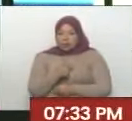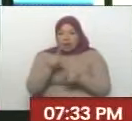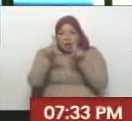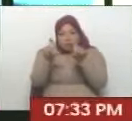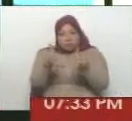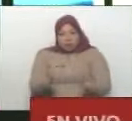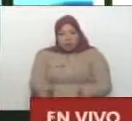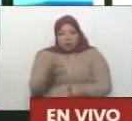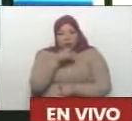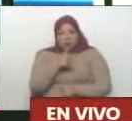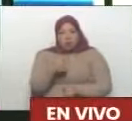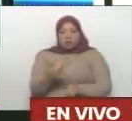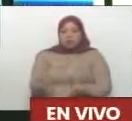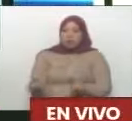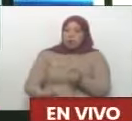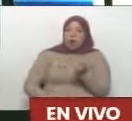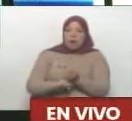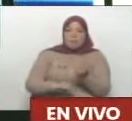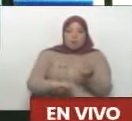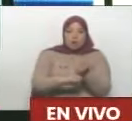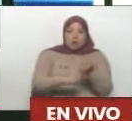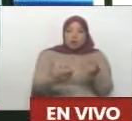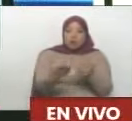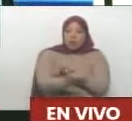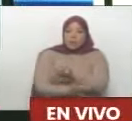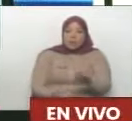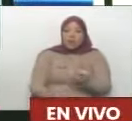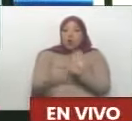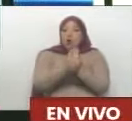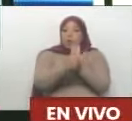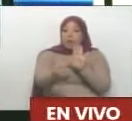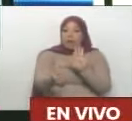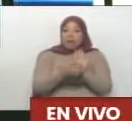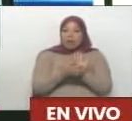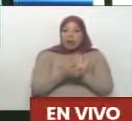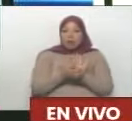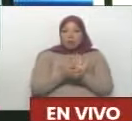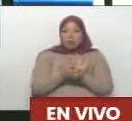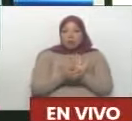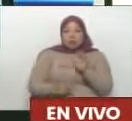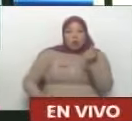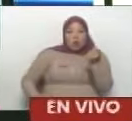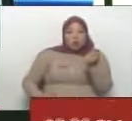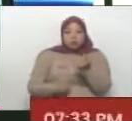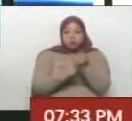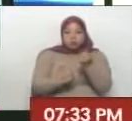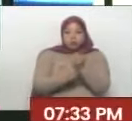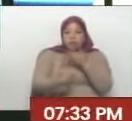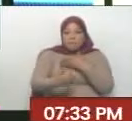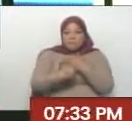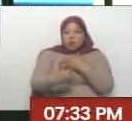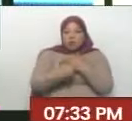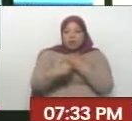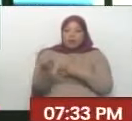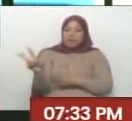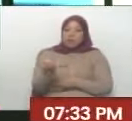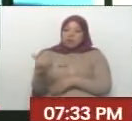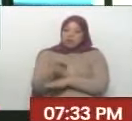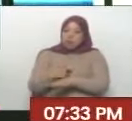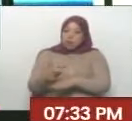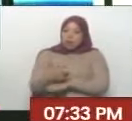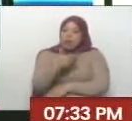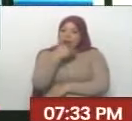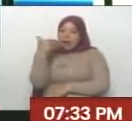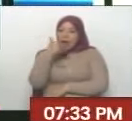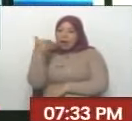No, salen a apoyar a los golpistas. Salen a atacar al Estado venezolano, violan la carta que firmamos, pero